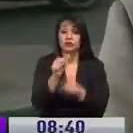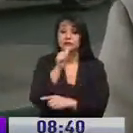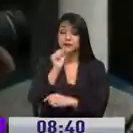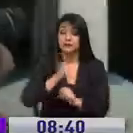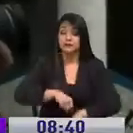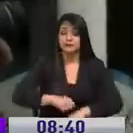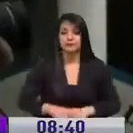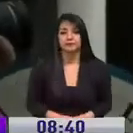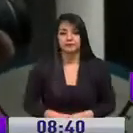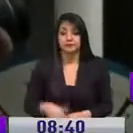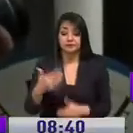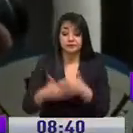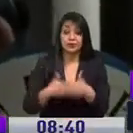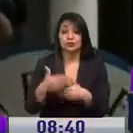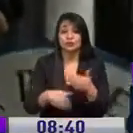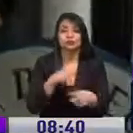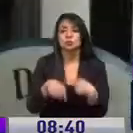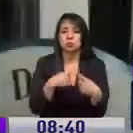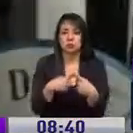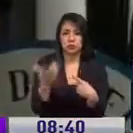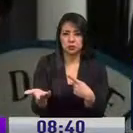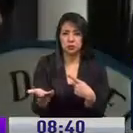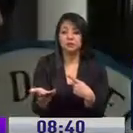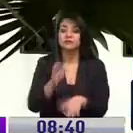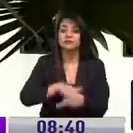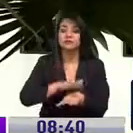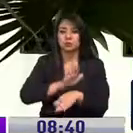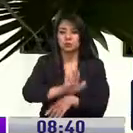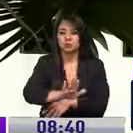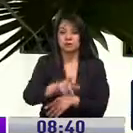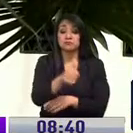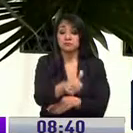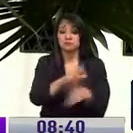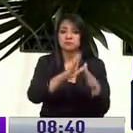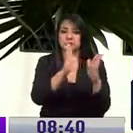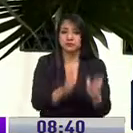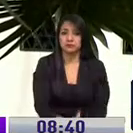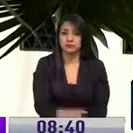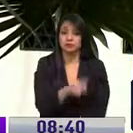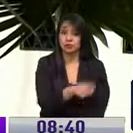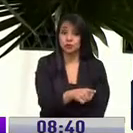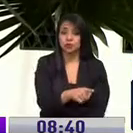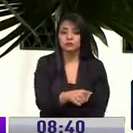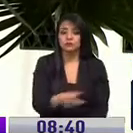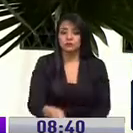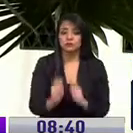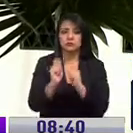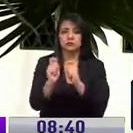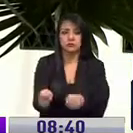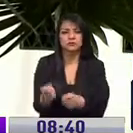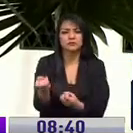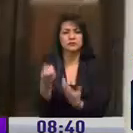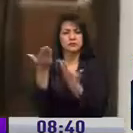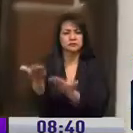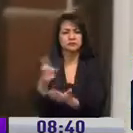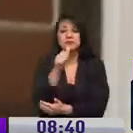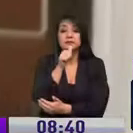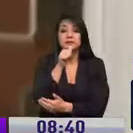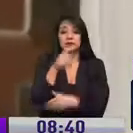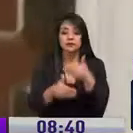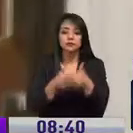confidencial. Este proceso se llevaría a cabo porque al parecer la Cancillería en funciones habría entregado cierta información sobre